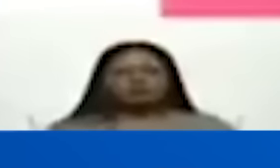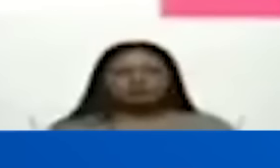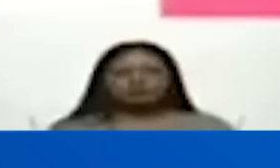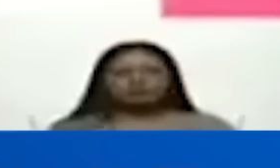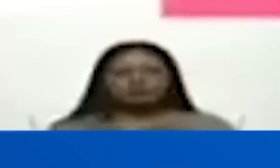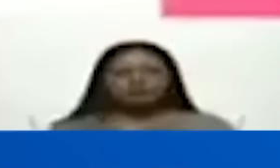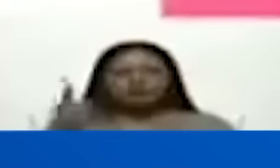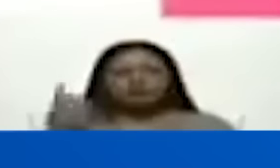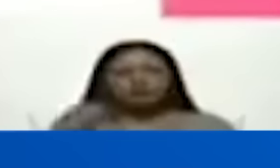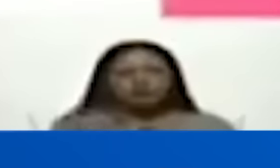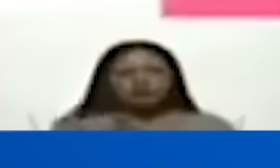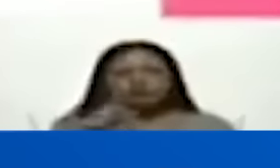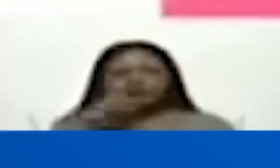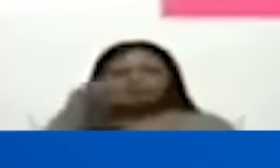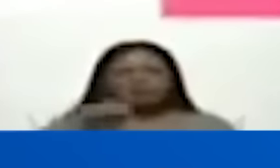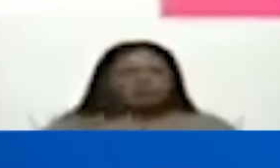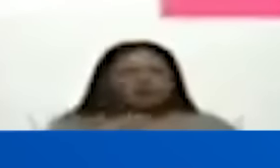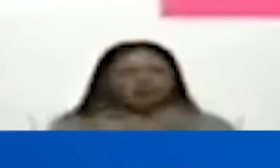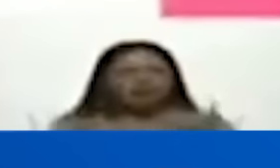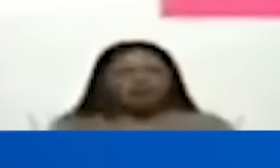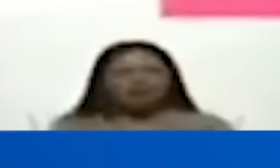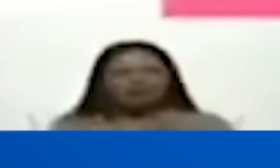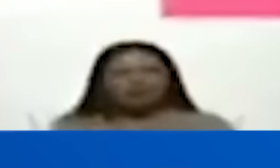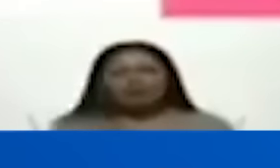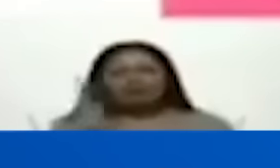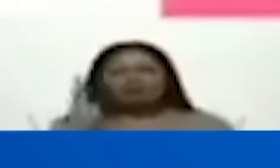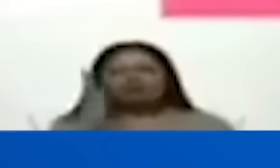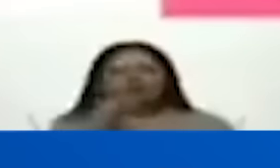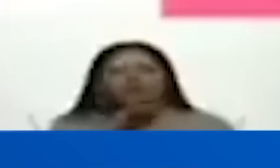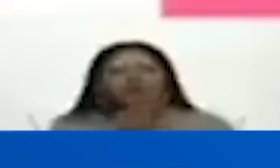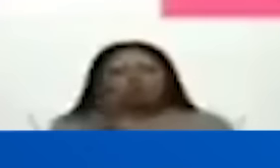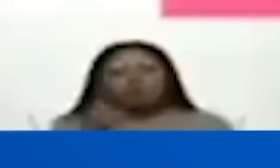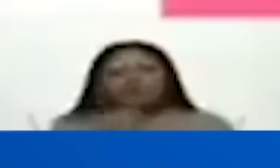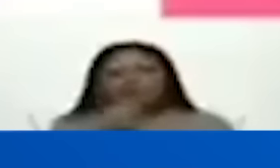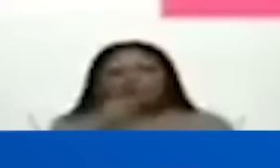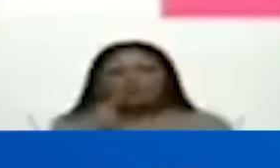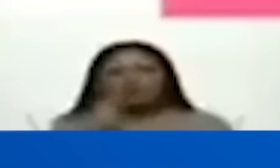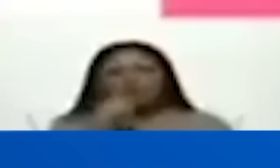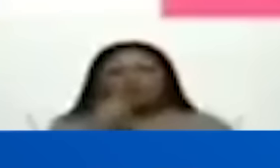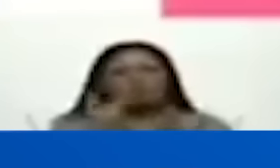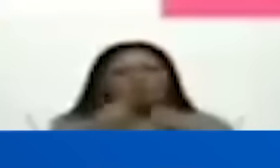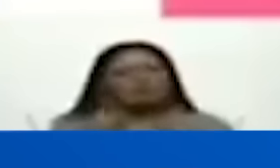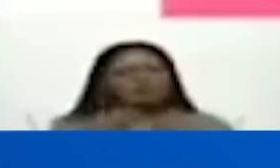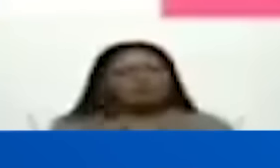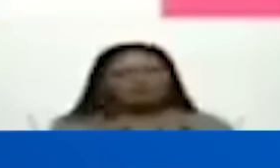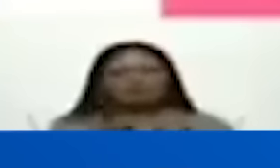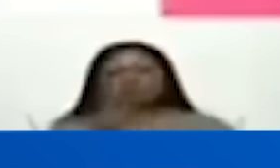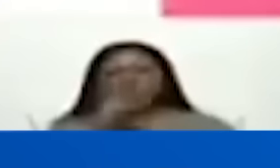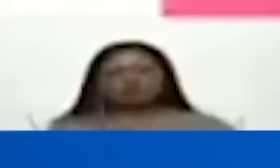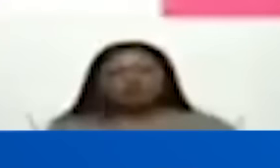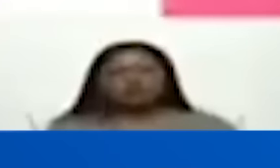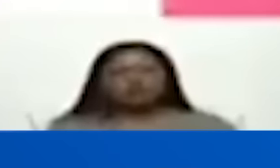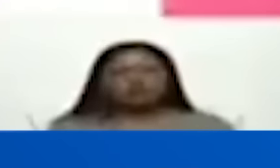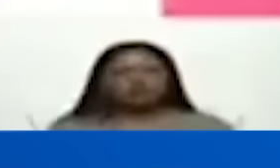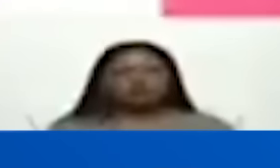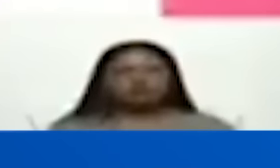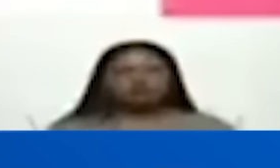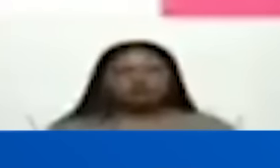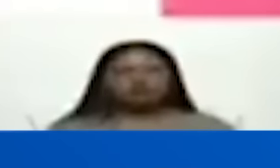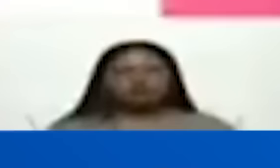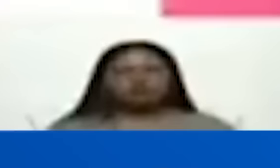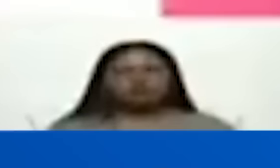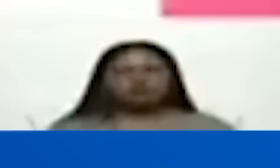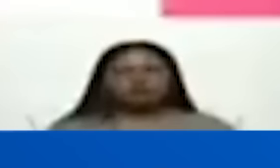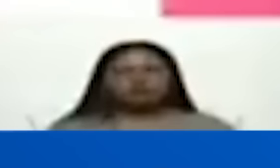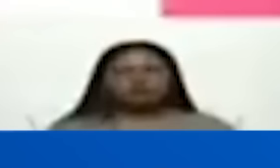tiene tan mal que dan declaraciones con 50 micrófonos y dicen que no hay libertad de expresión. Este régimen